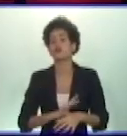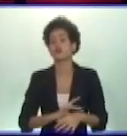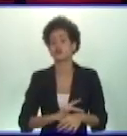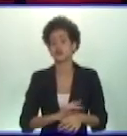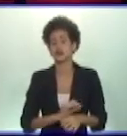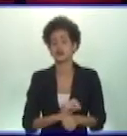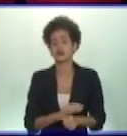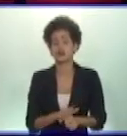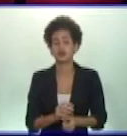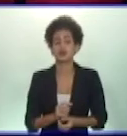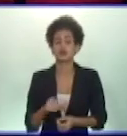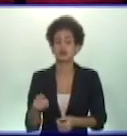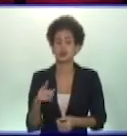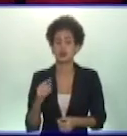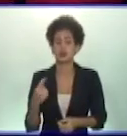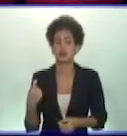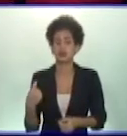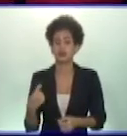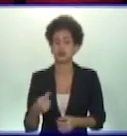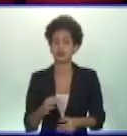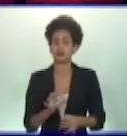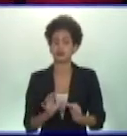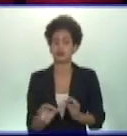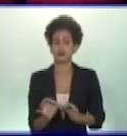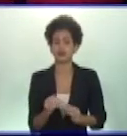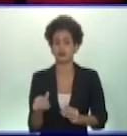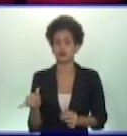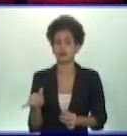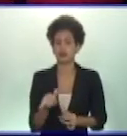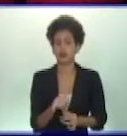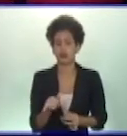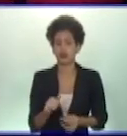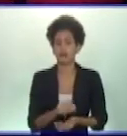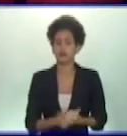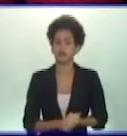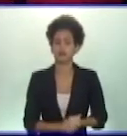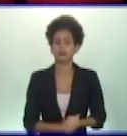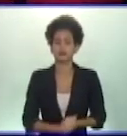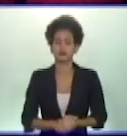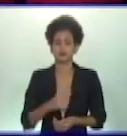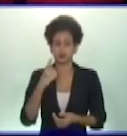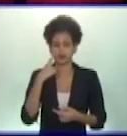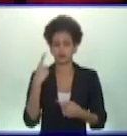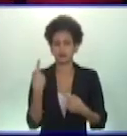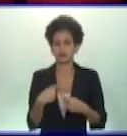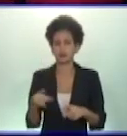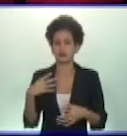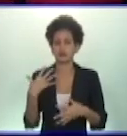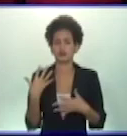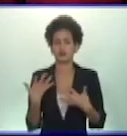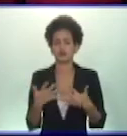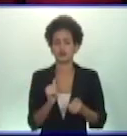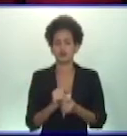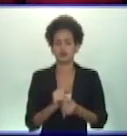necesarias y actuar con mucha responsabilidad. Vamos a ver cuál es el otro ejercicio de nuestra